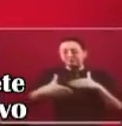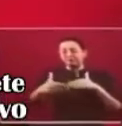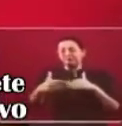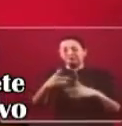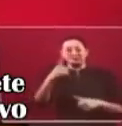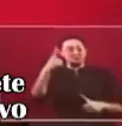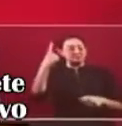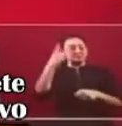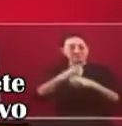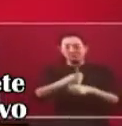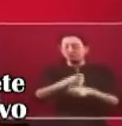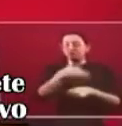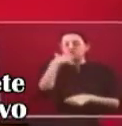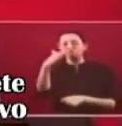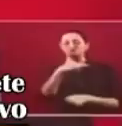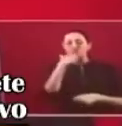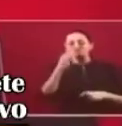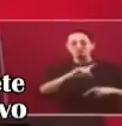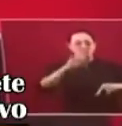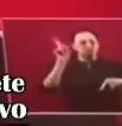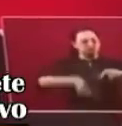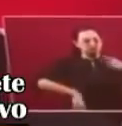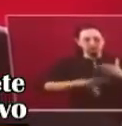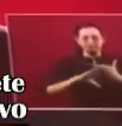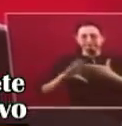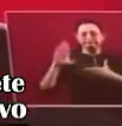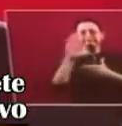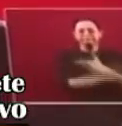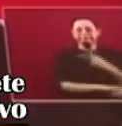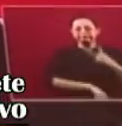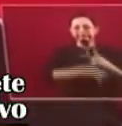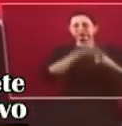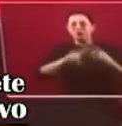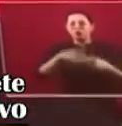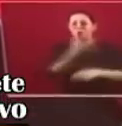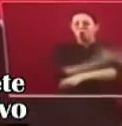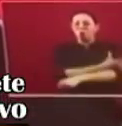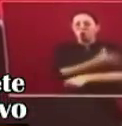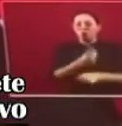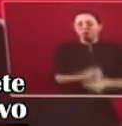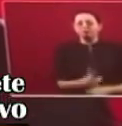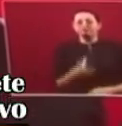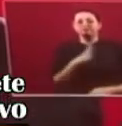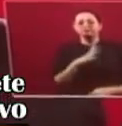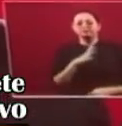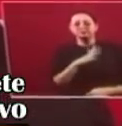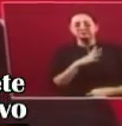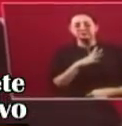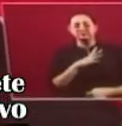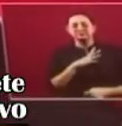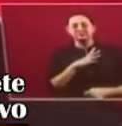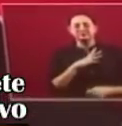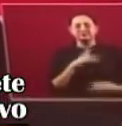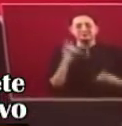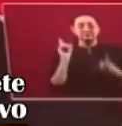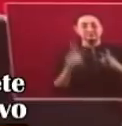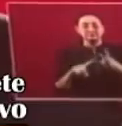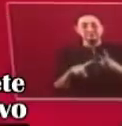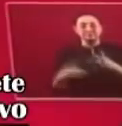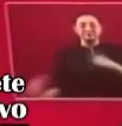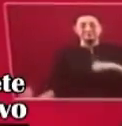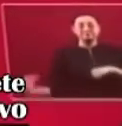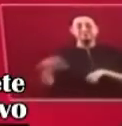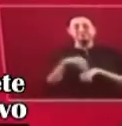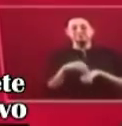el acabar con la corrupción, el que haya honestidad, con el agregado de la